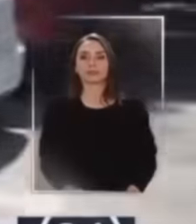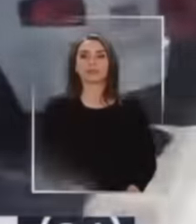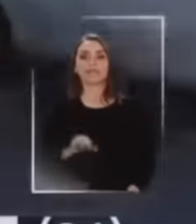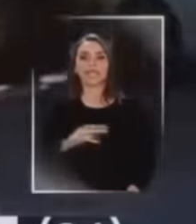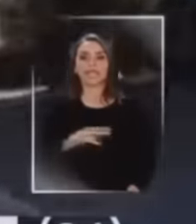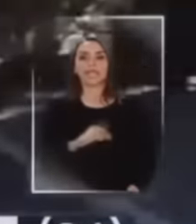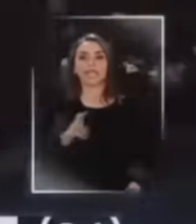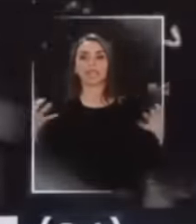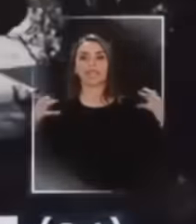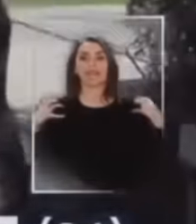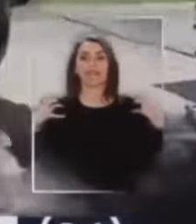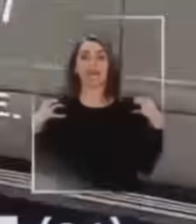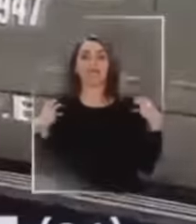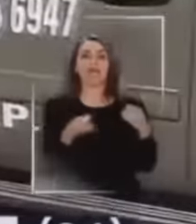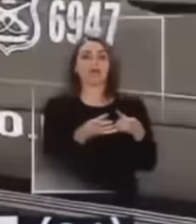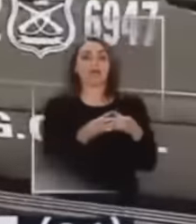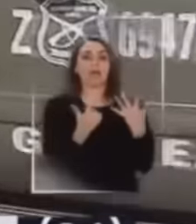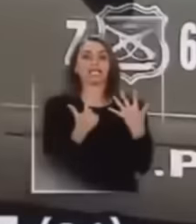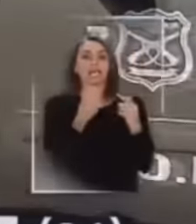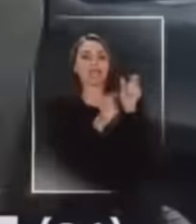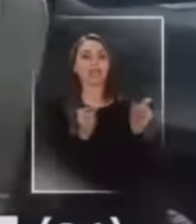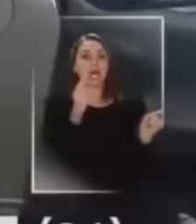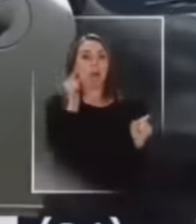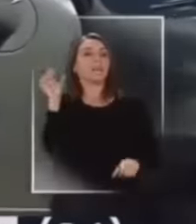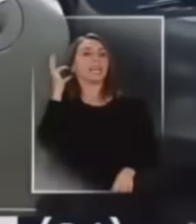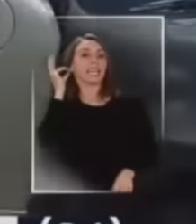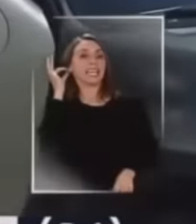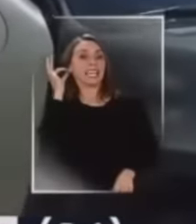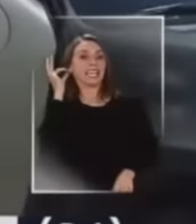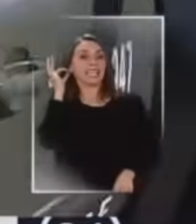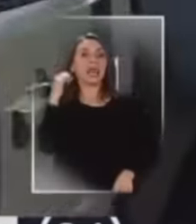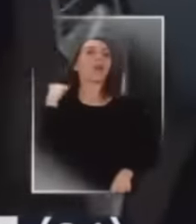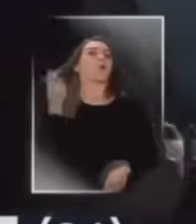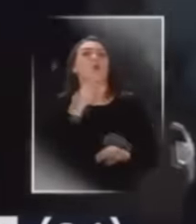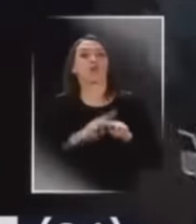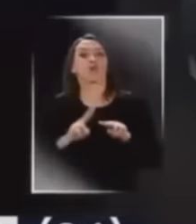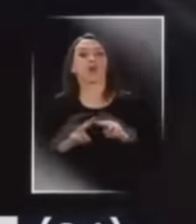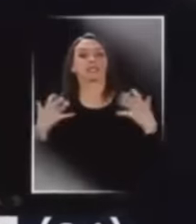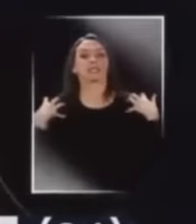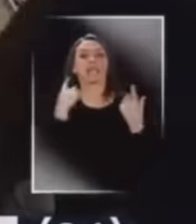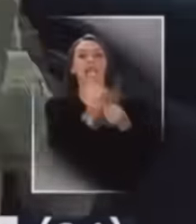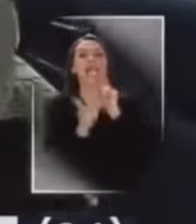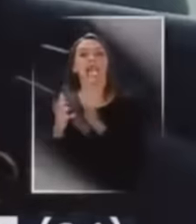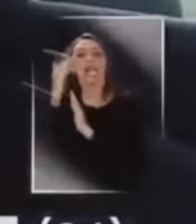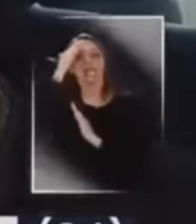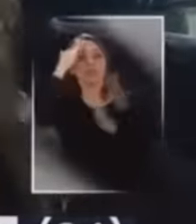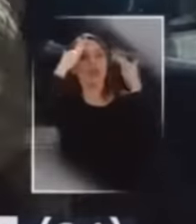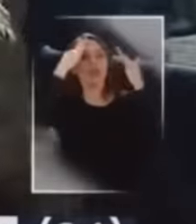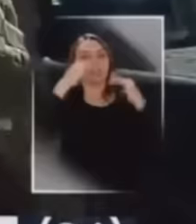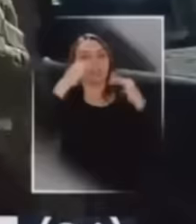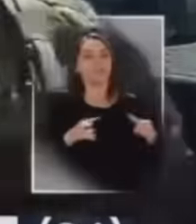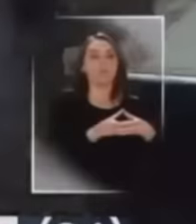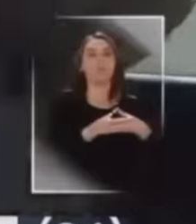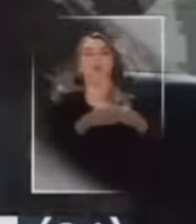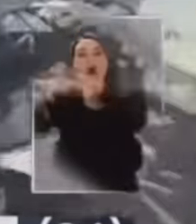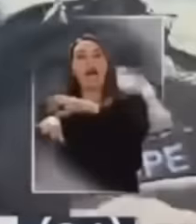Jennifer es la encargada de un equipo de 7 hombres. Es ella la que al momento de actuar lidera todas las decisiones del escuadrón, sea en un